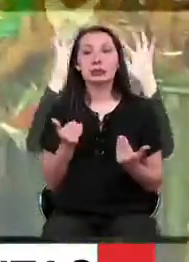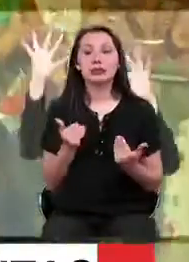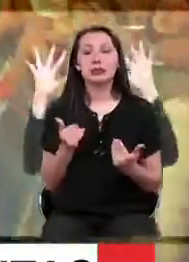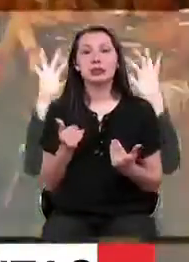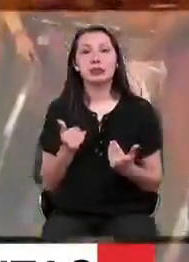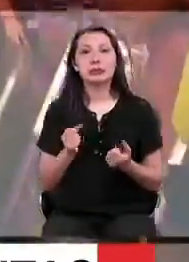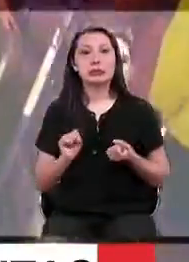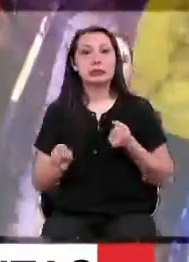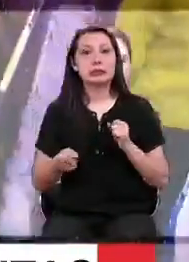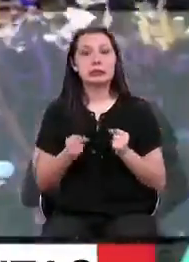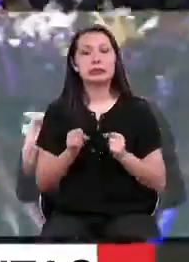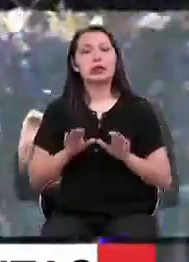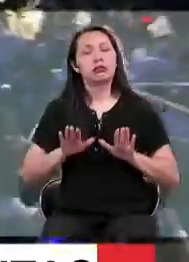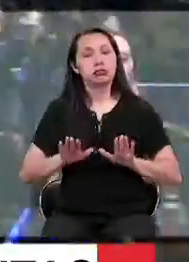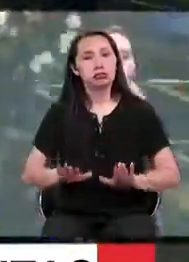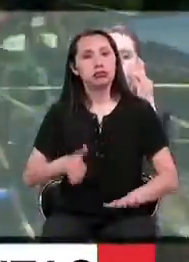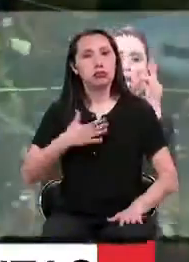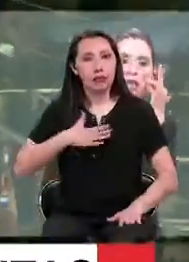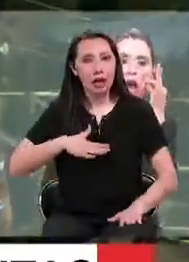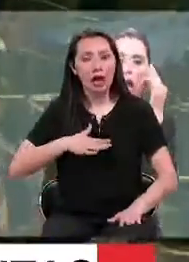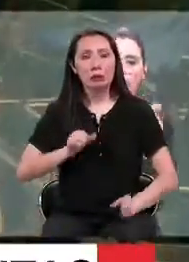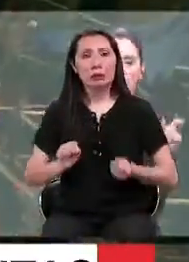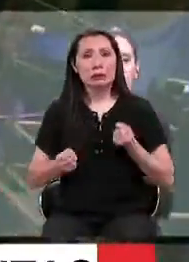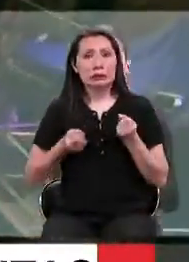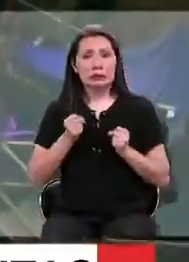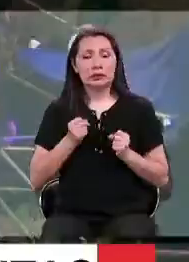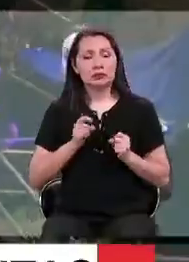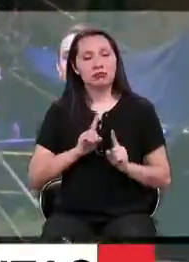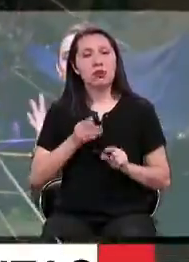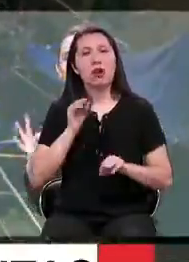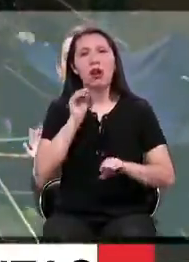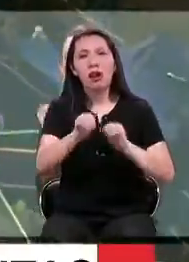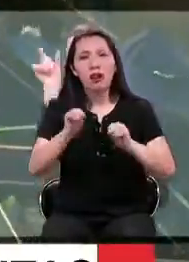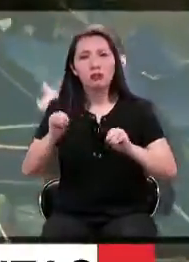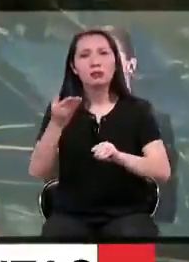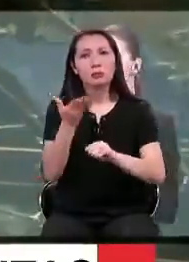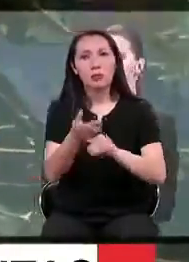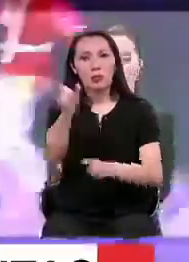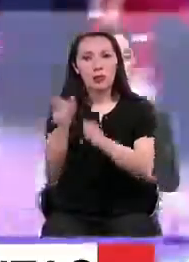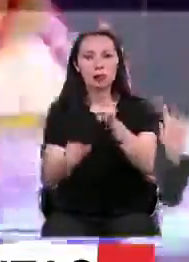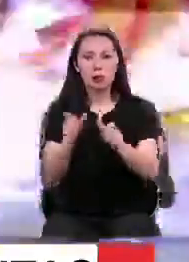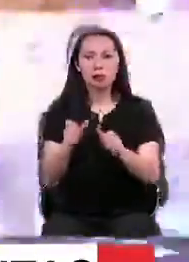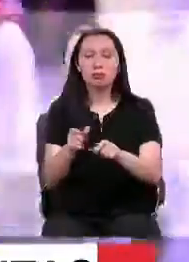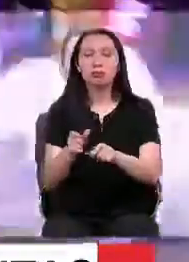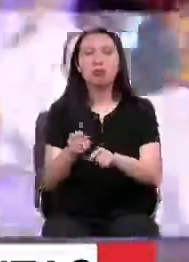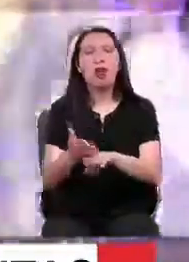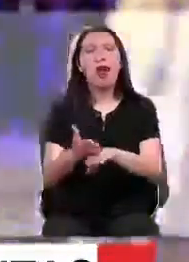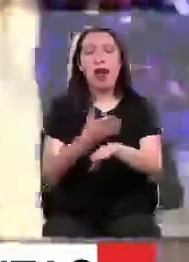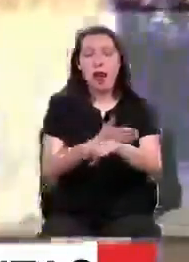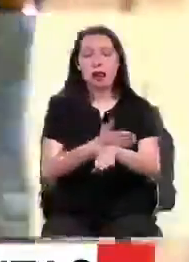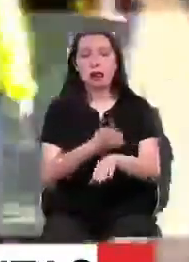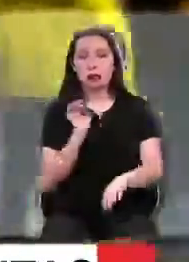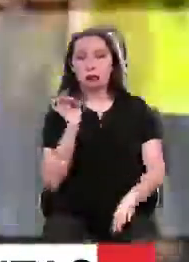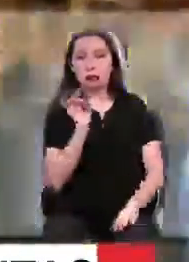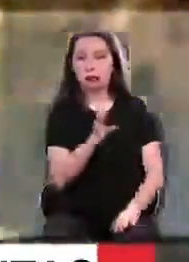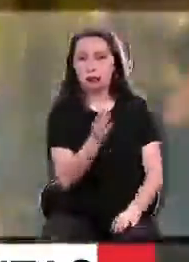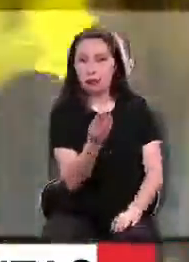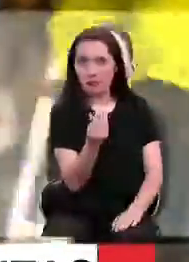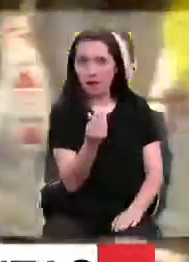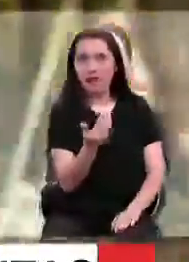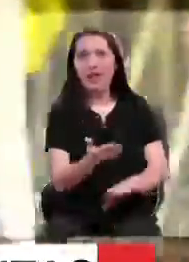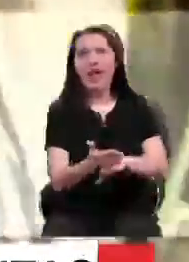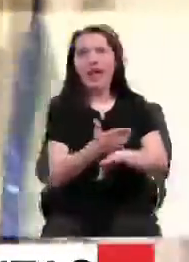poco el nervio, bajar un poco la presión y pedirle a la gente que haga antes su donación yendo al banco